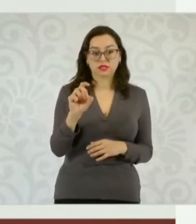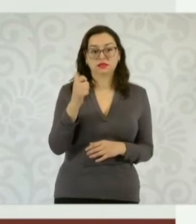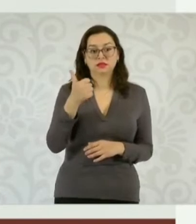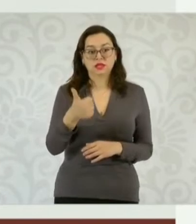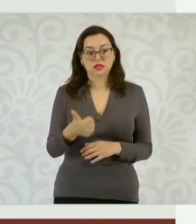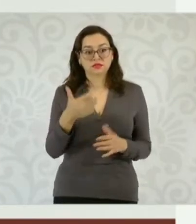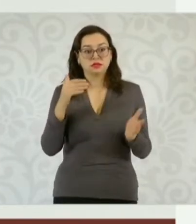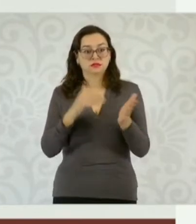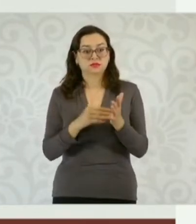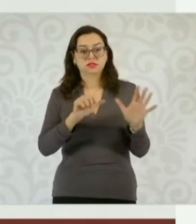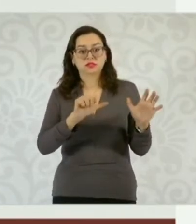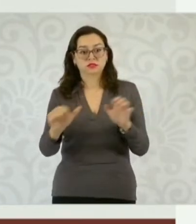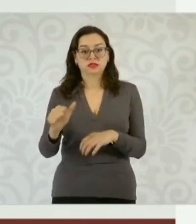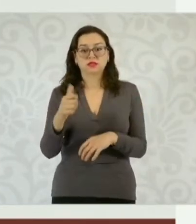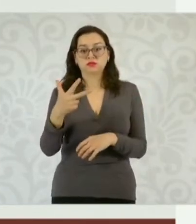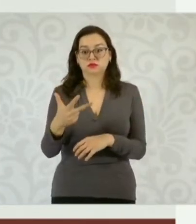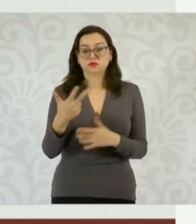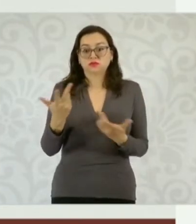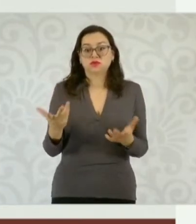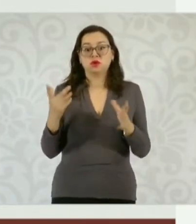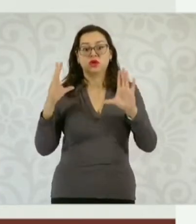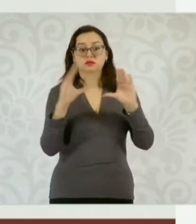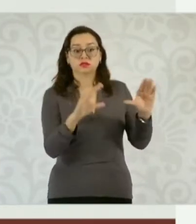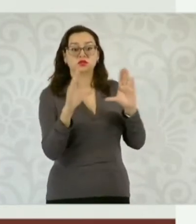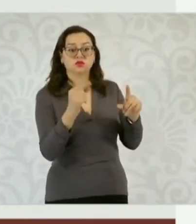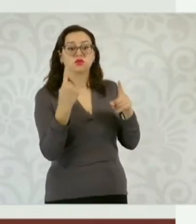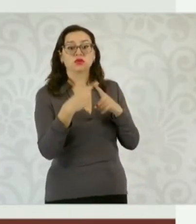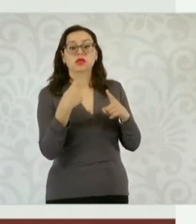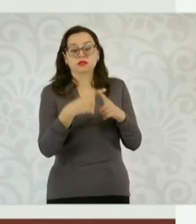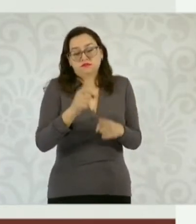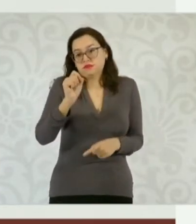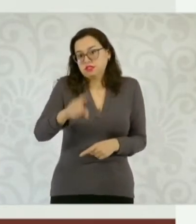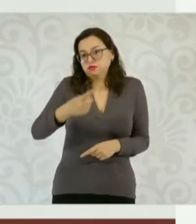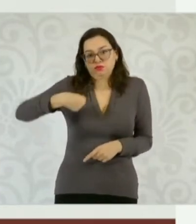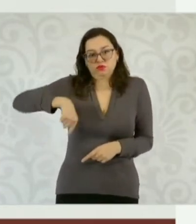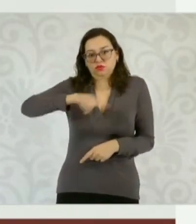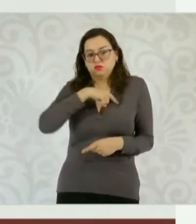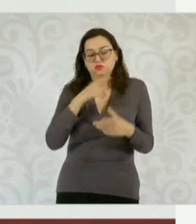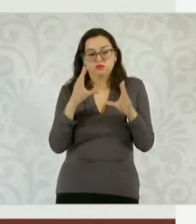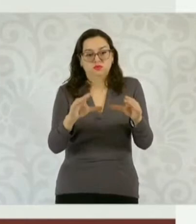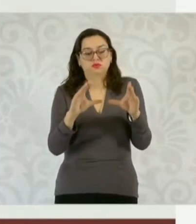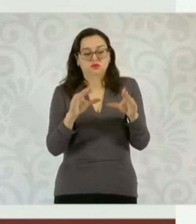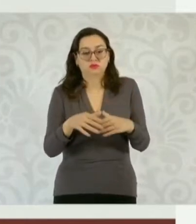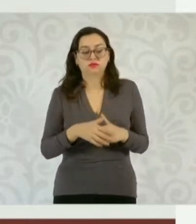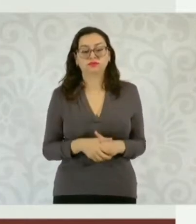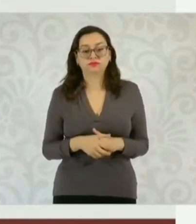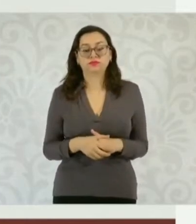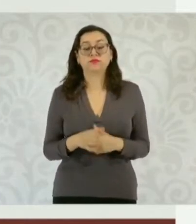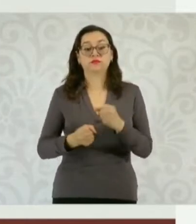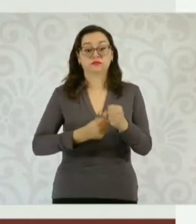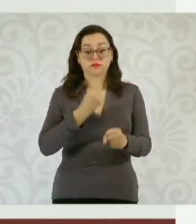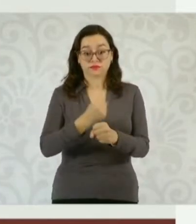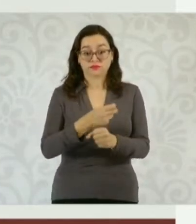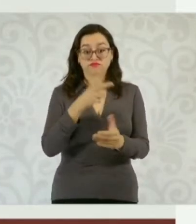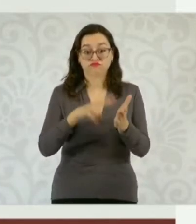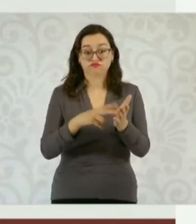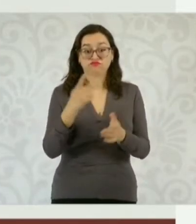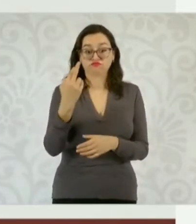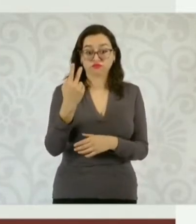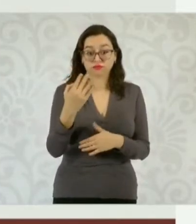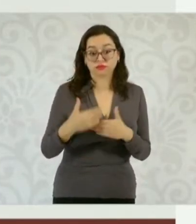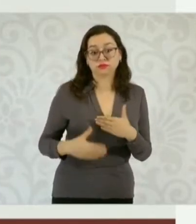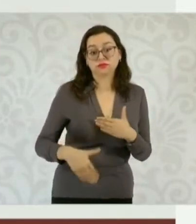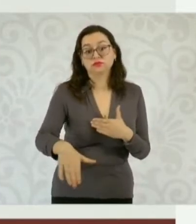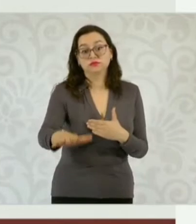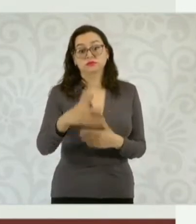mismos que en su gran mayoría formó el propio Instituto Mexicano del Seguro Social. Para 2025, como mencionaba, se espera la